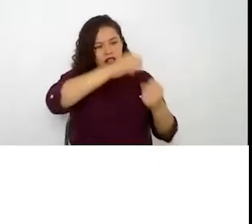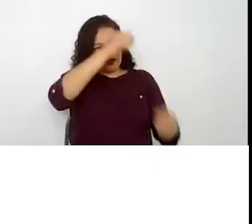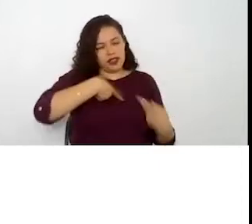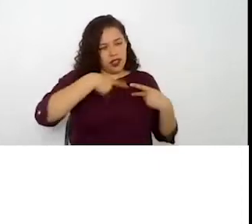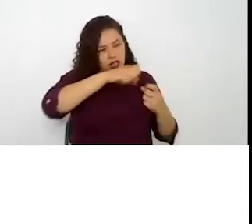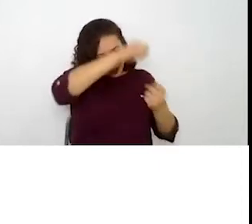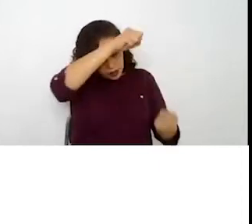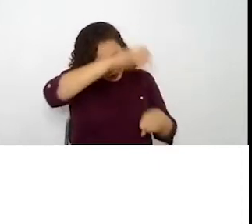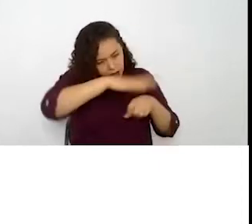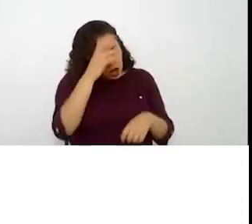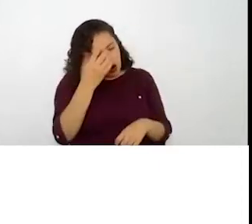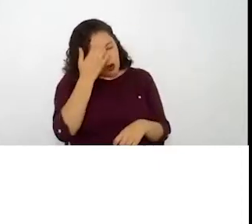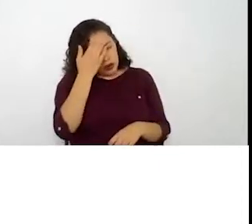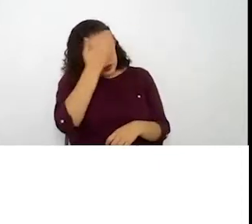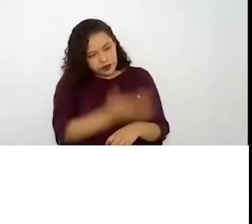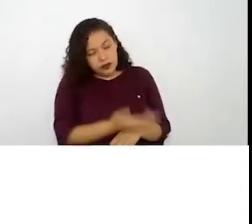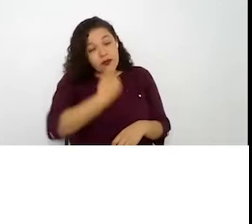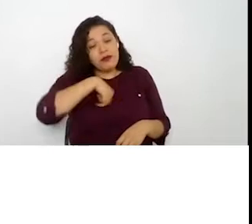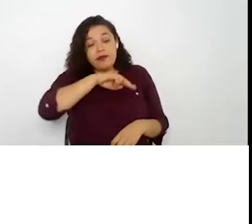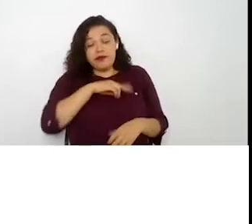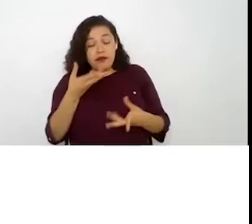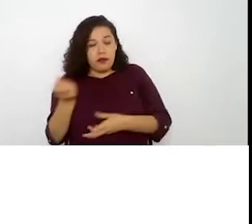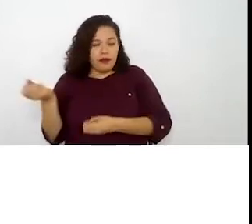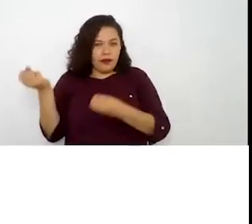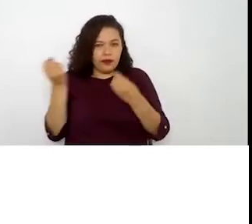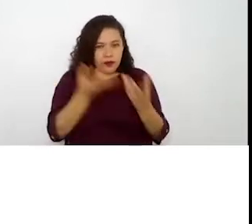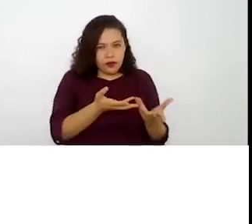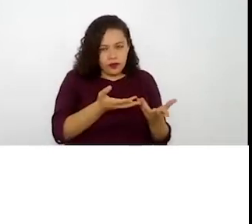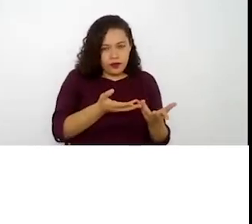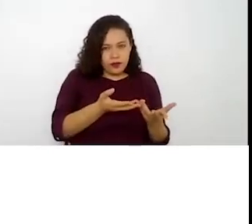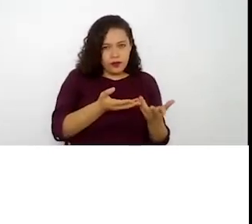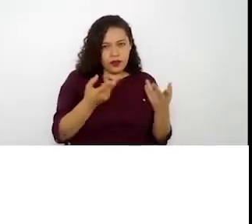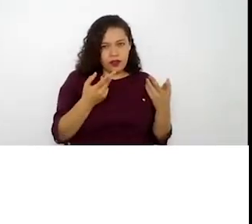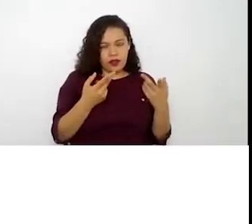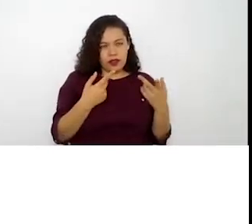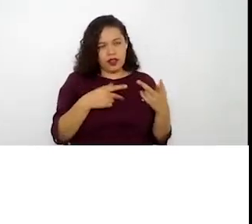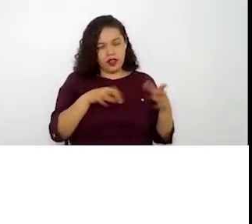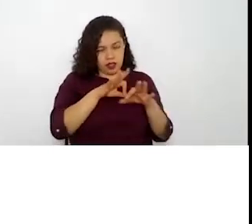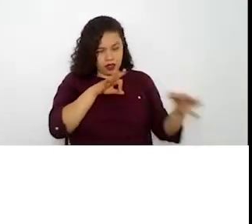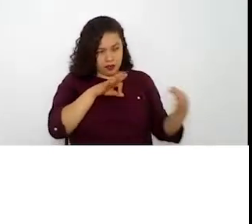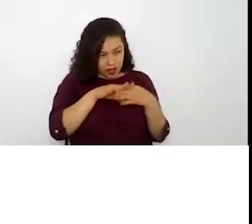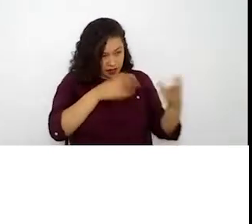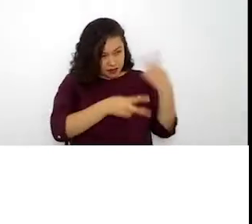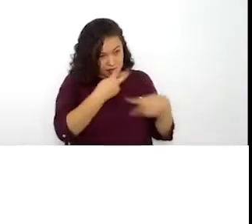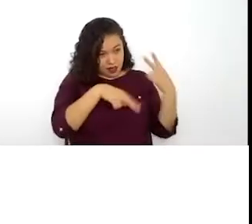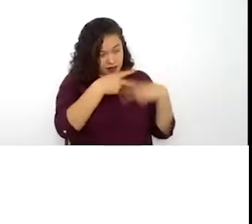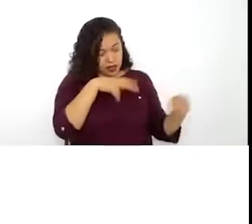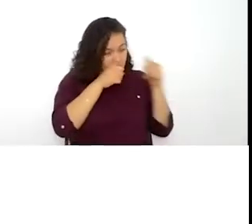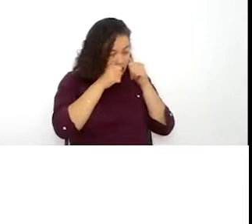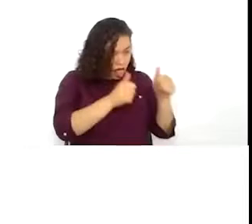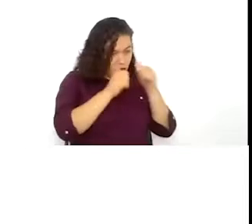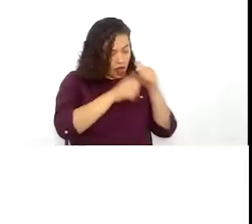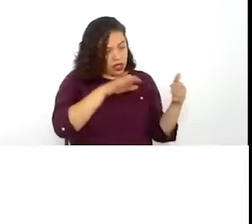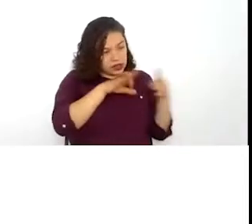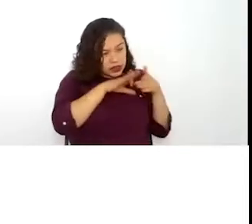y más de cómo nuestro servicio con con esta parte recurrente con esta atención que le estamos